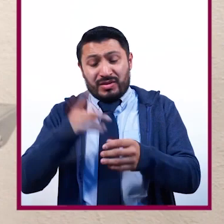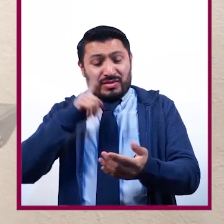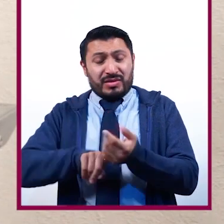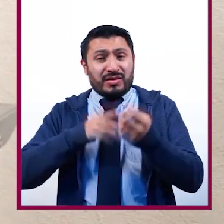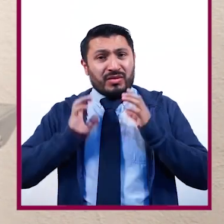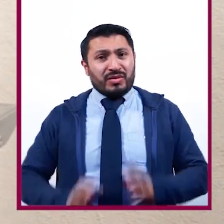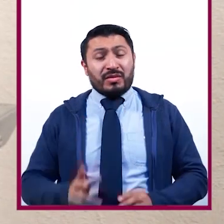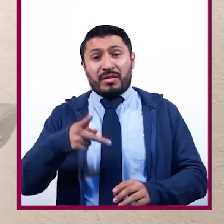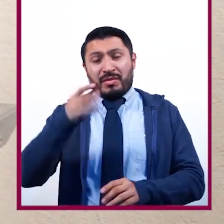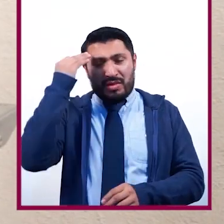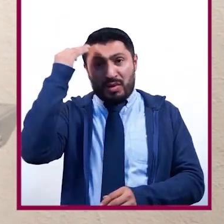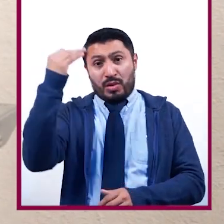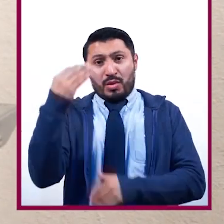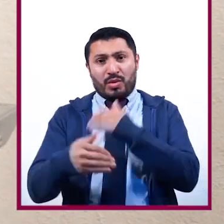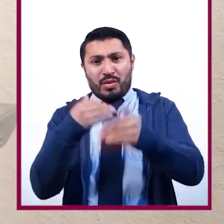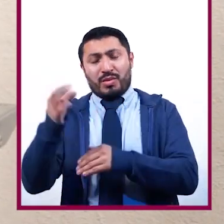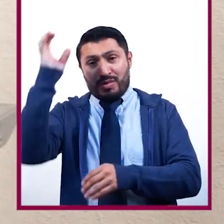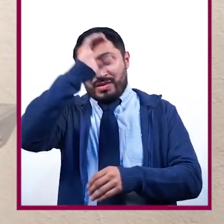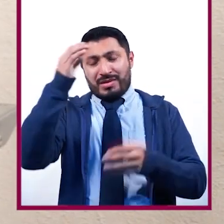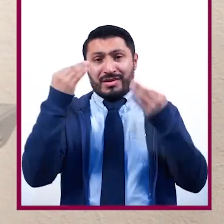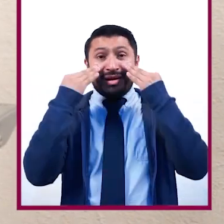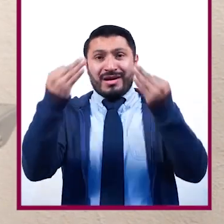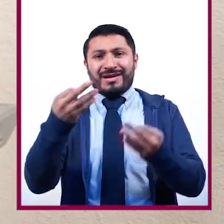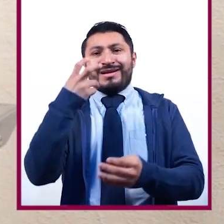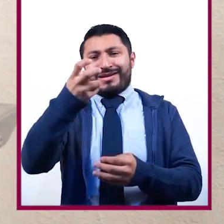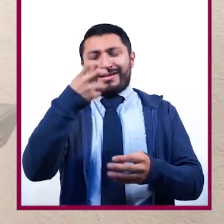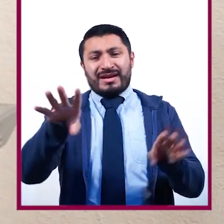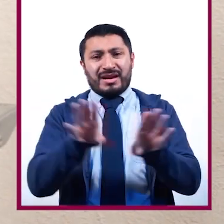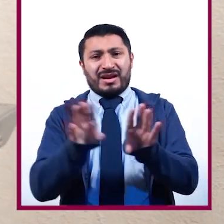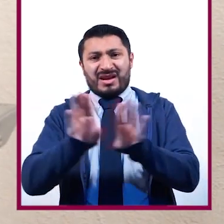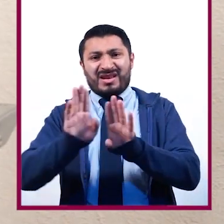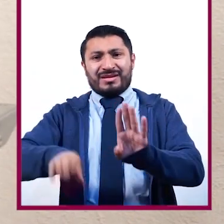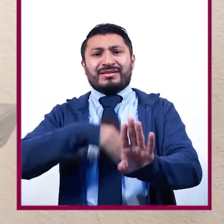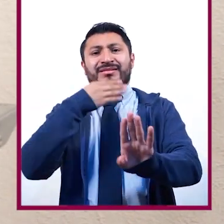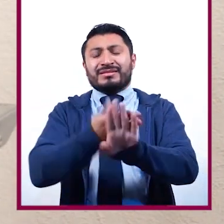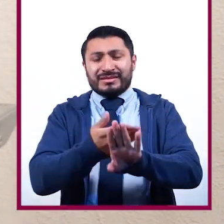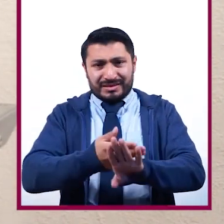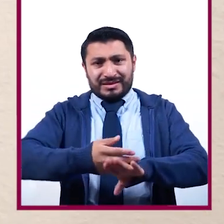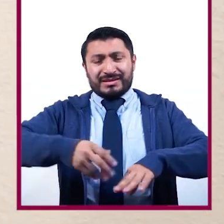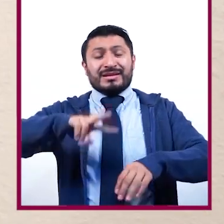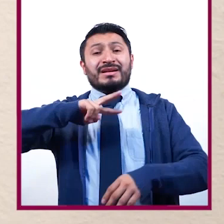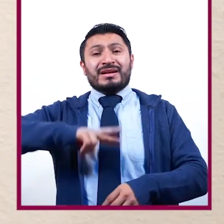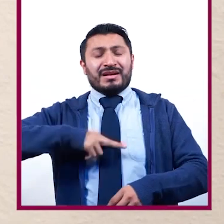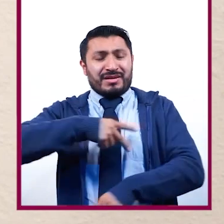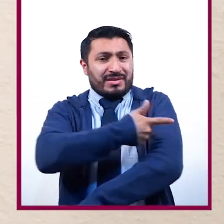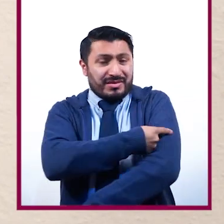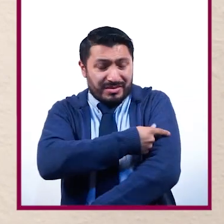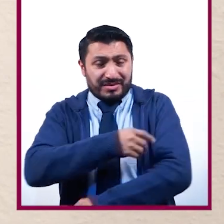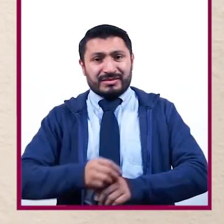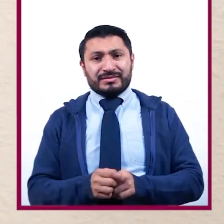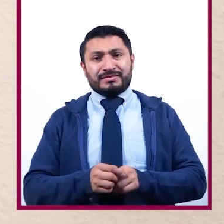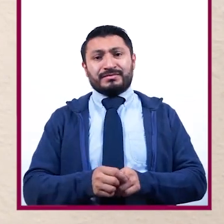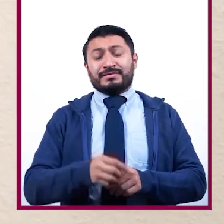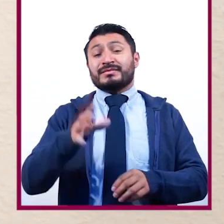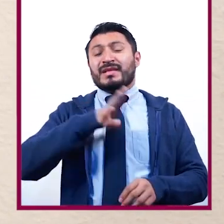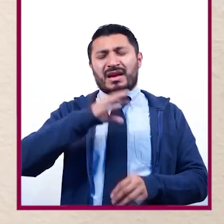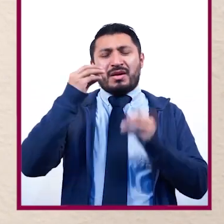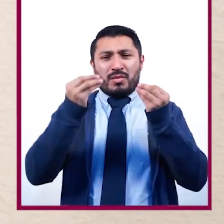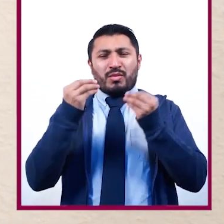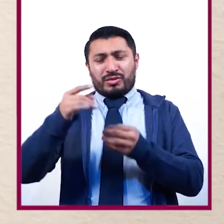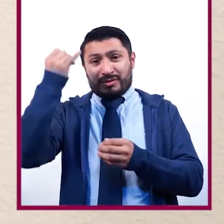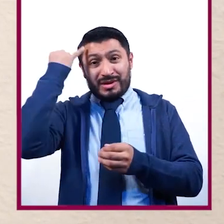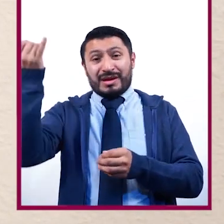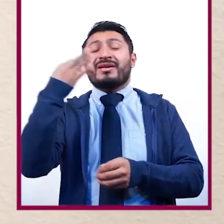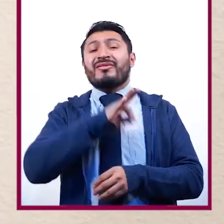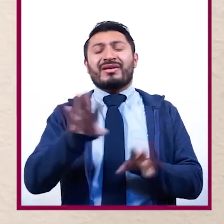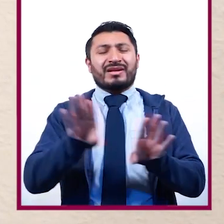más tarde, la ciencia evidenció que dicha inmunidad podía generarse a través de las vacunas. Y aunque existen muchos mitos alrededor de ellas,